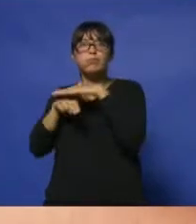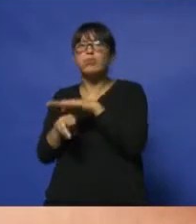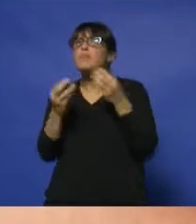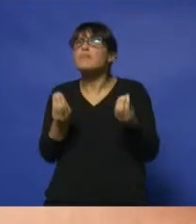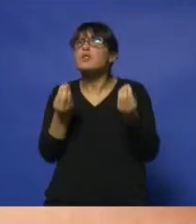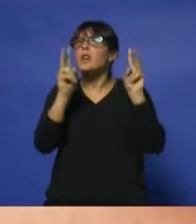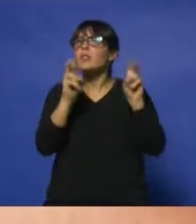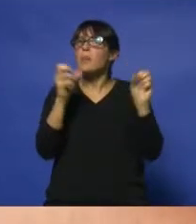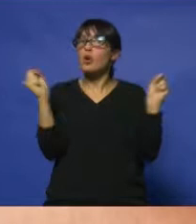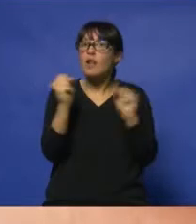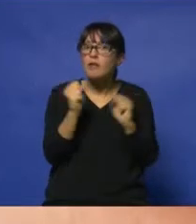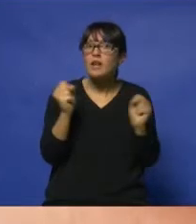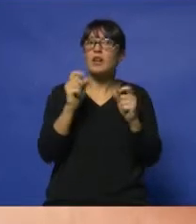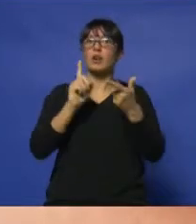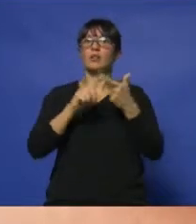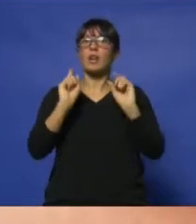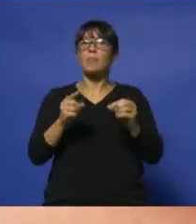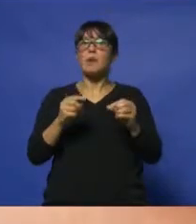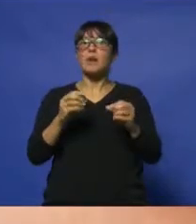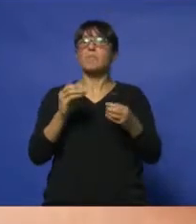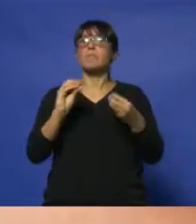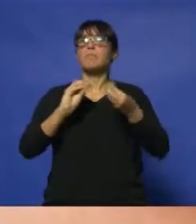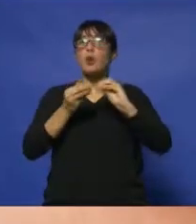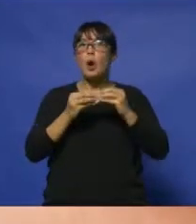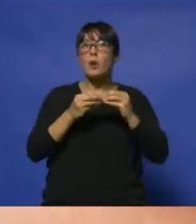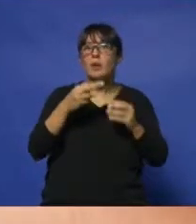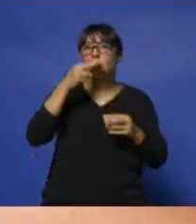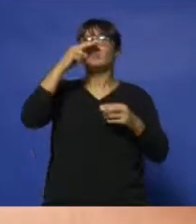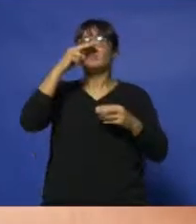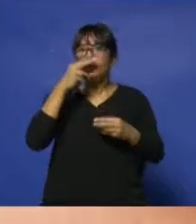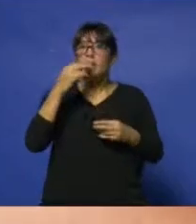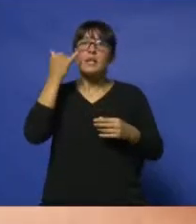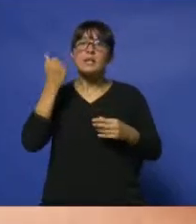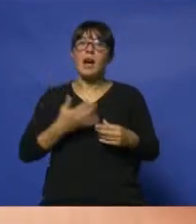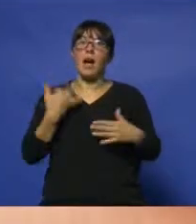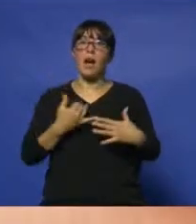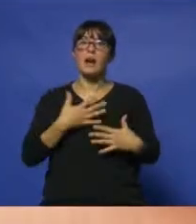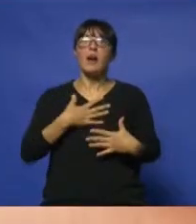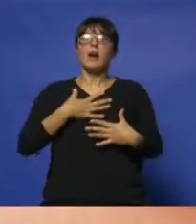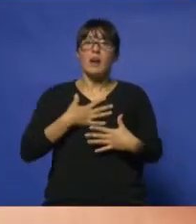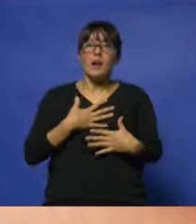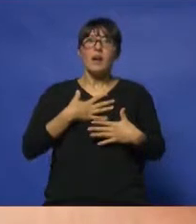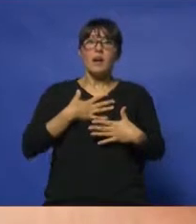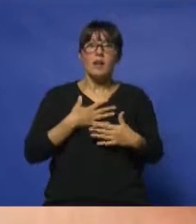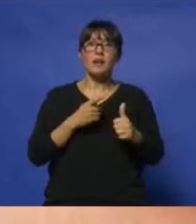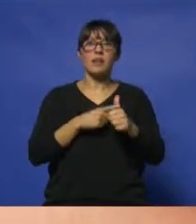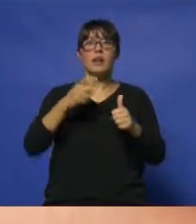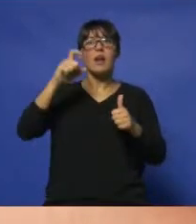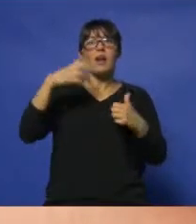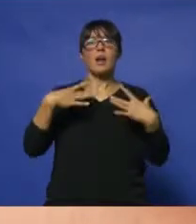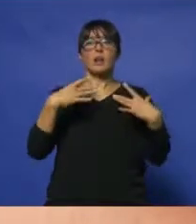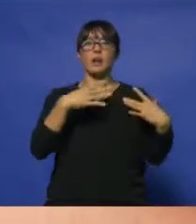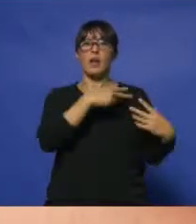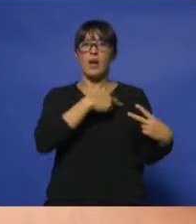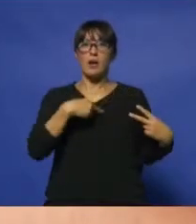frío y por las complicaciones respiratorias, con enfermedades preexistentes como asma, como EPOC y otras